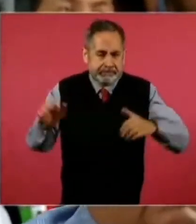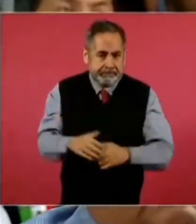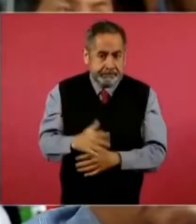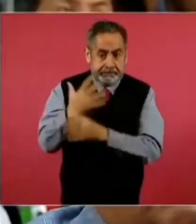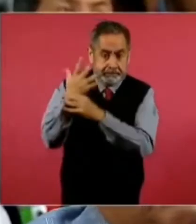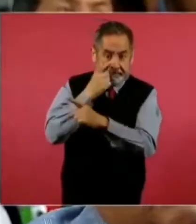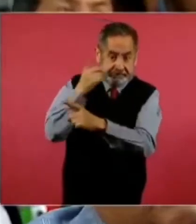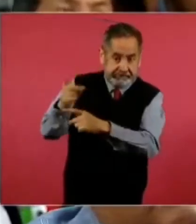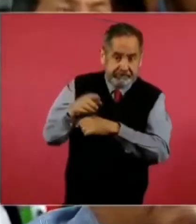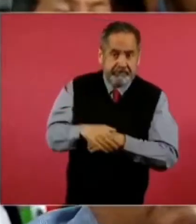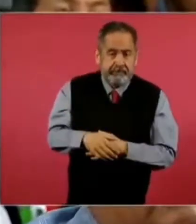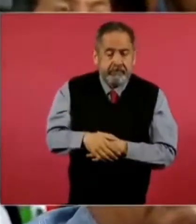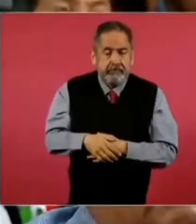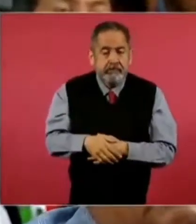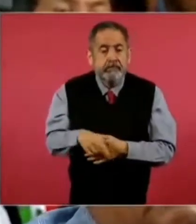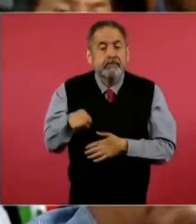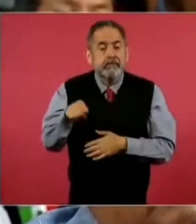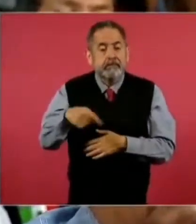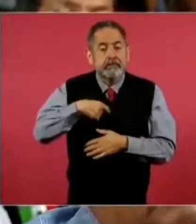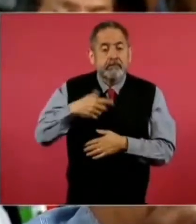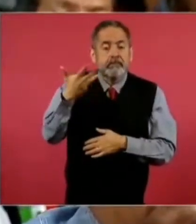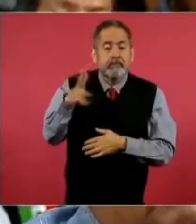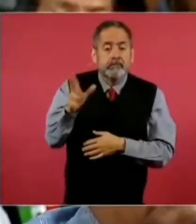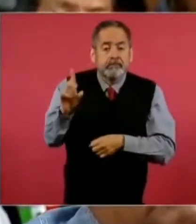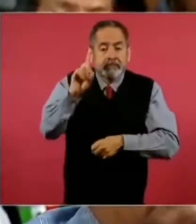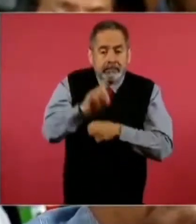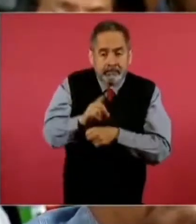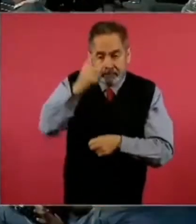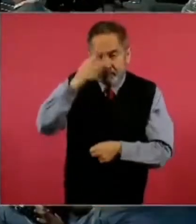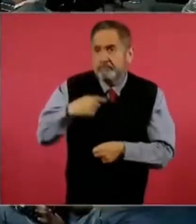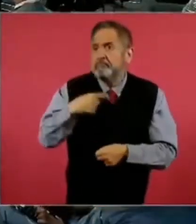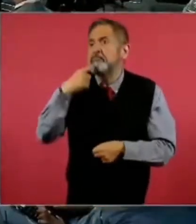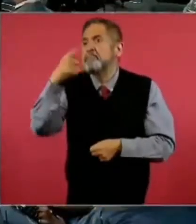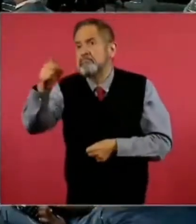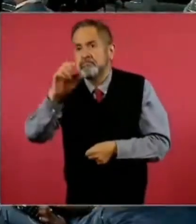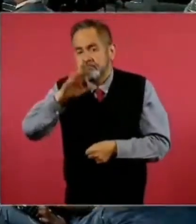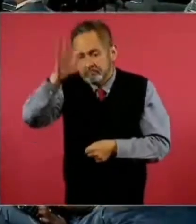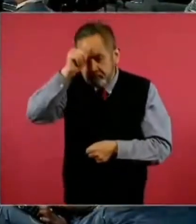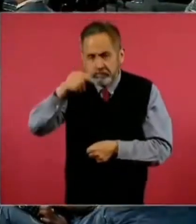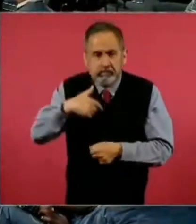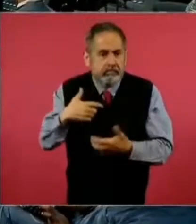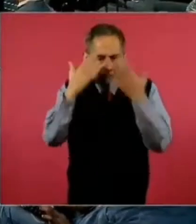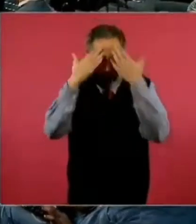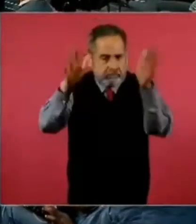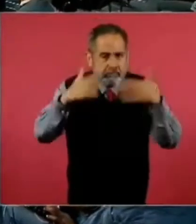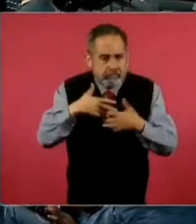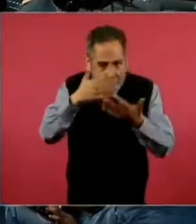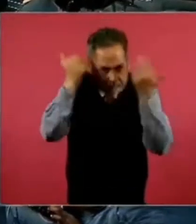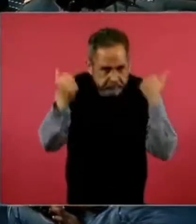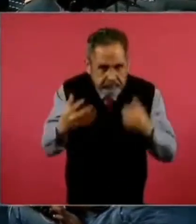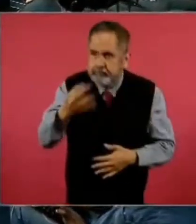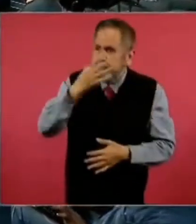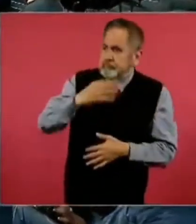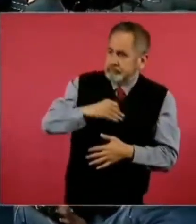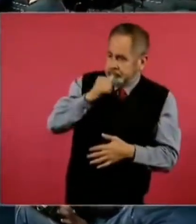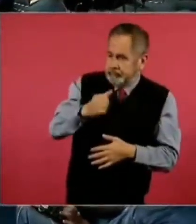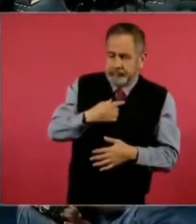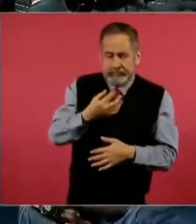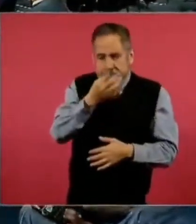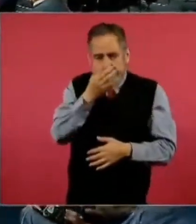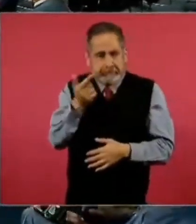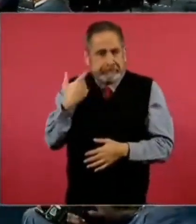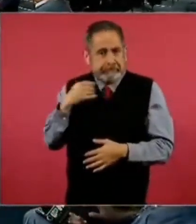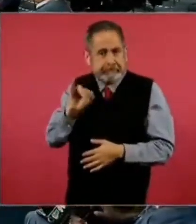Dice que tenía 10 días hábiles para inconformarme, situación que yo desconocía hasta el jueves pasado porque estoy en